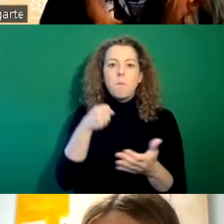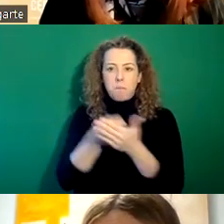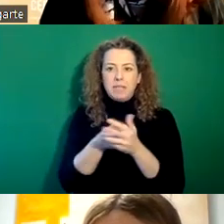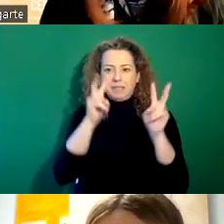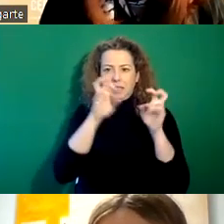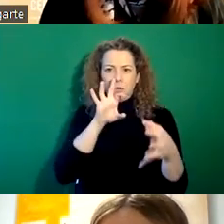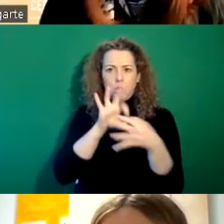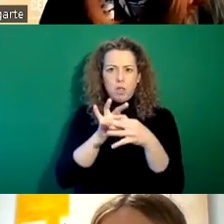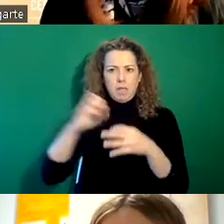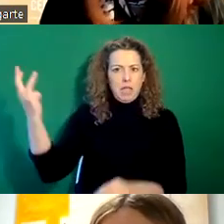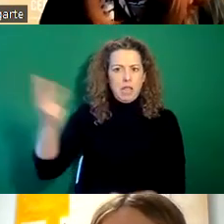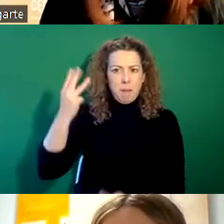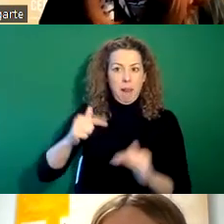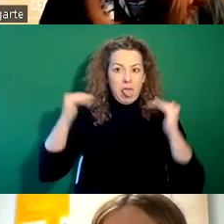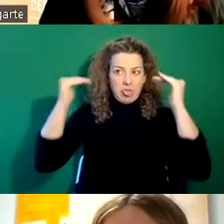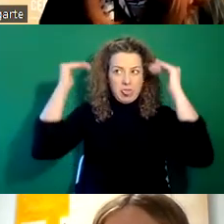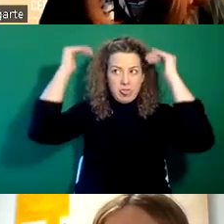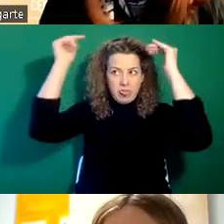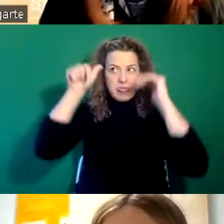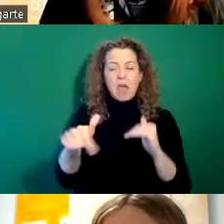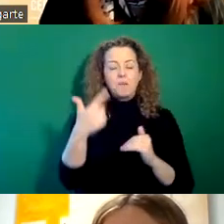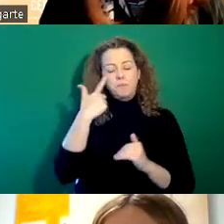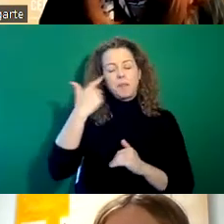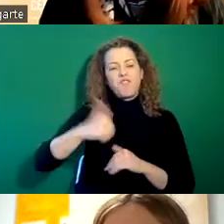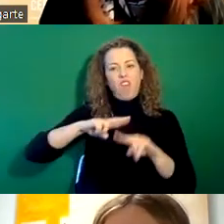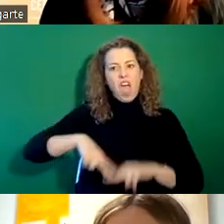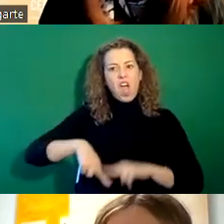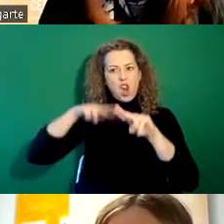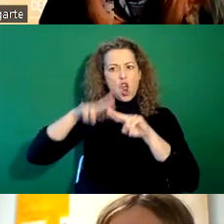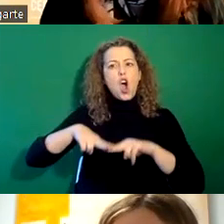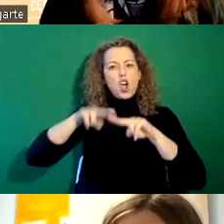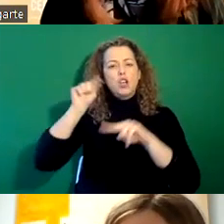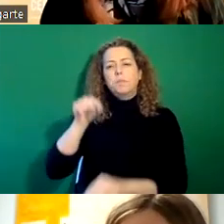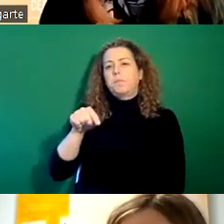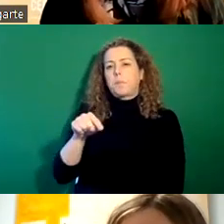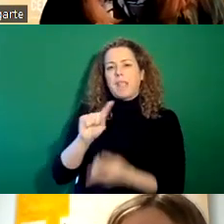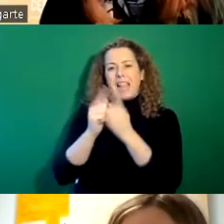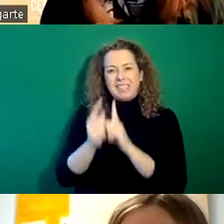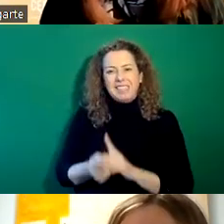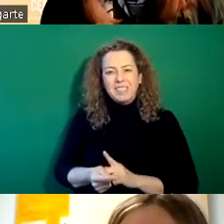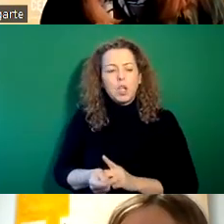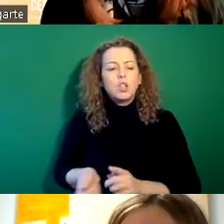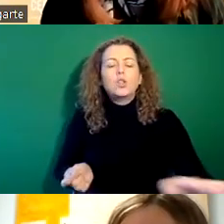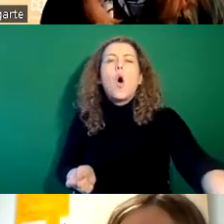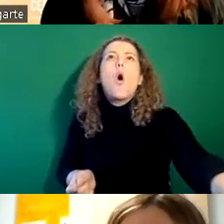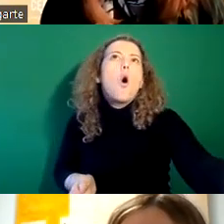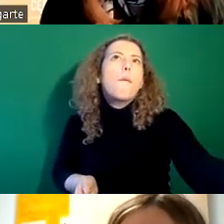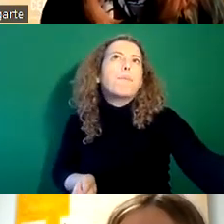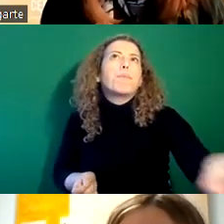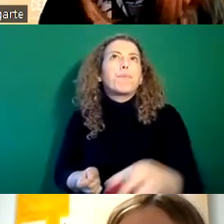en tercera planta, valoraba esas alteraciones o esas